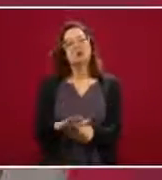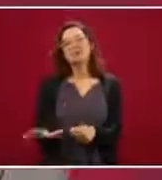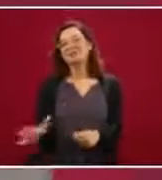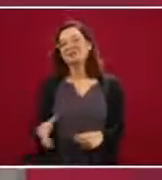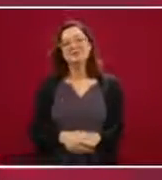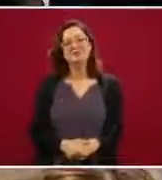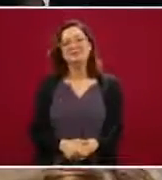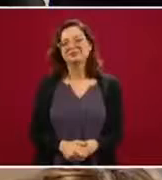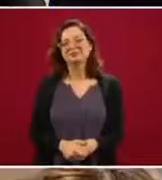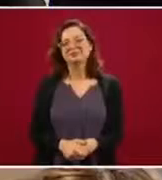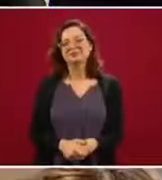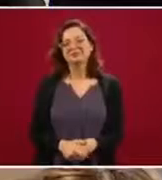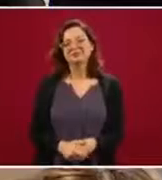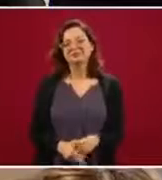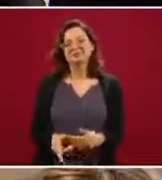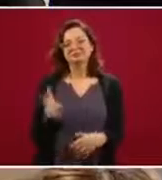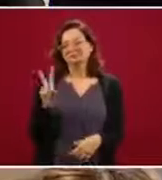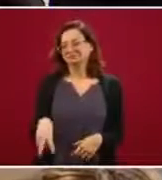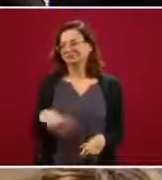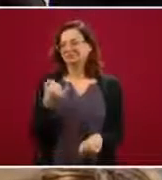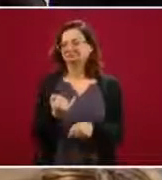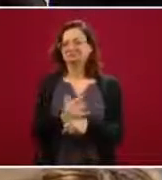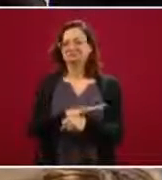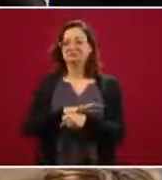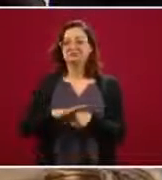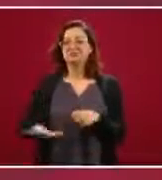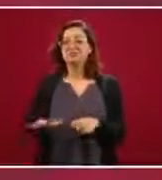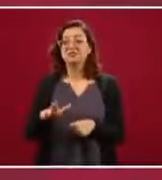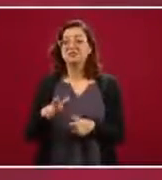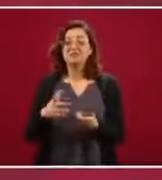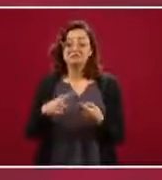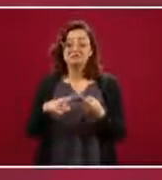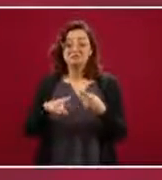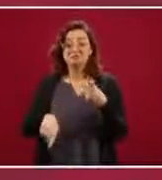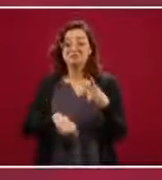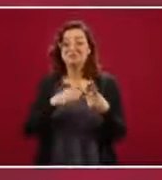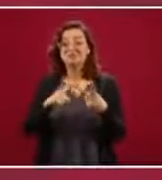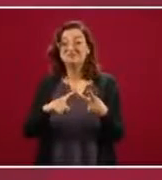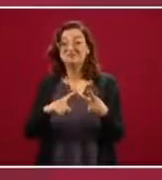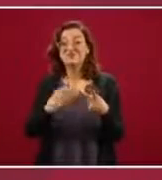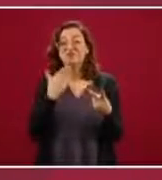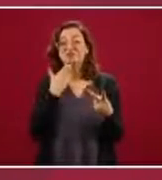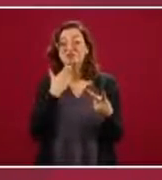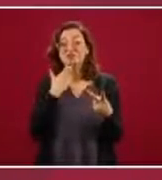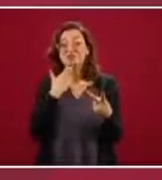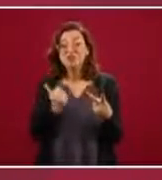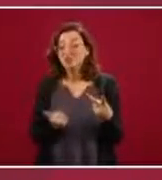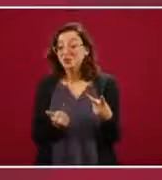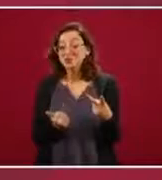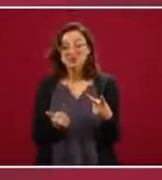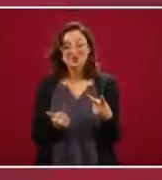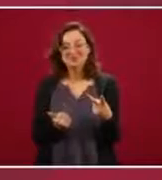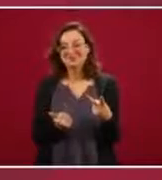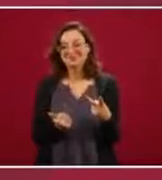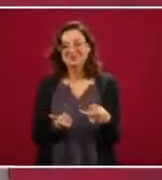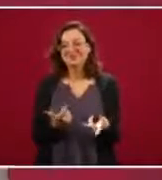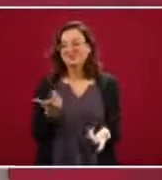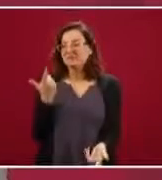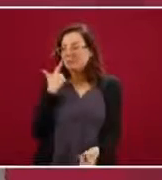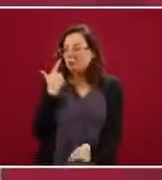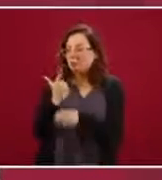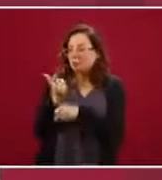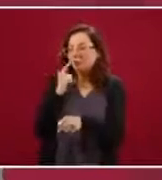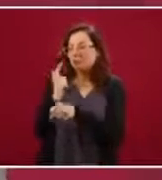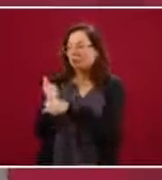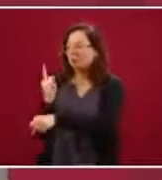imposible en términos prácticos, sino inútil en términos de la detección o la atenuación de la transmisión